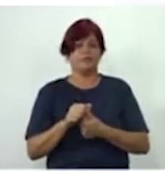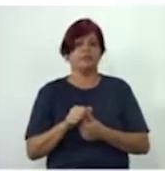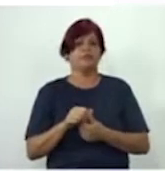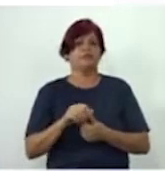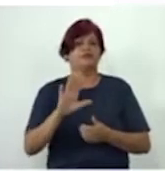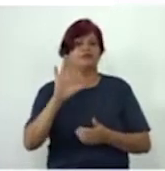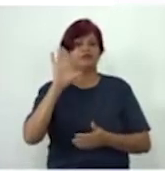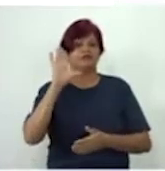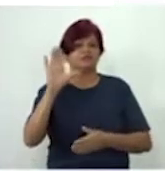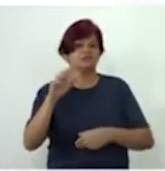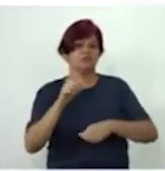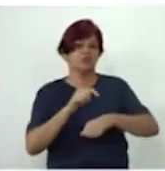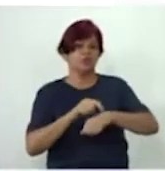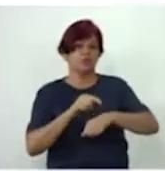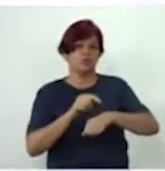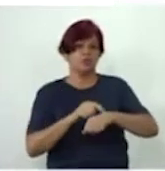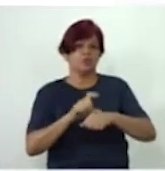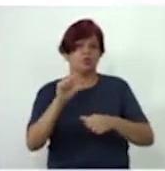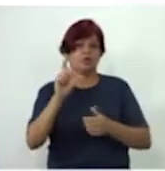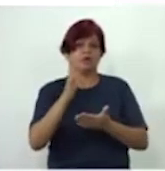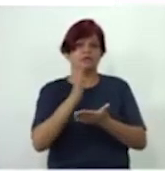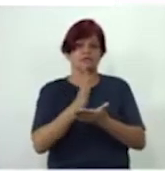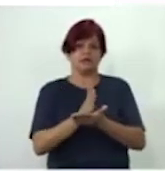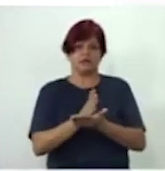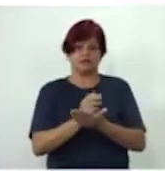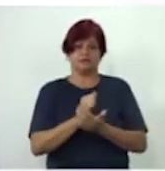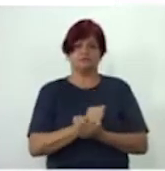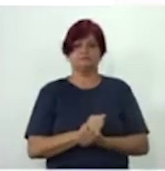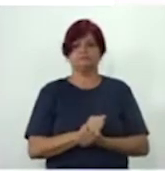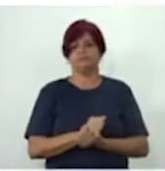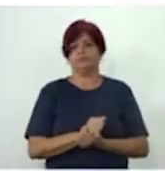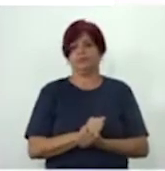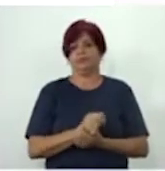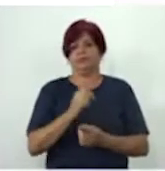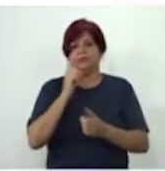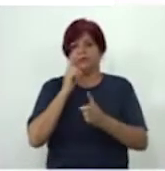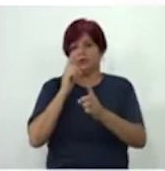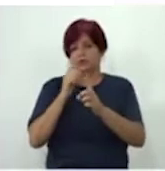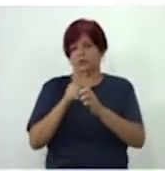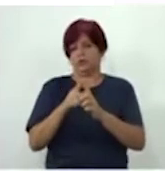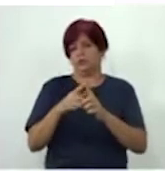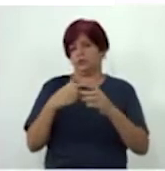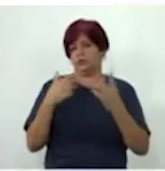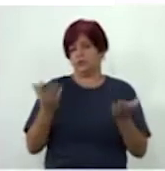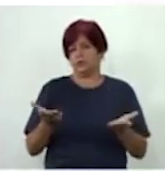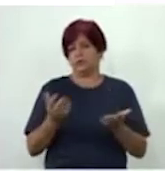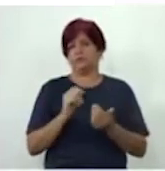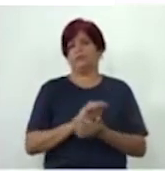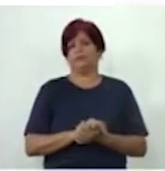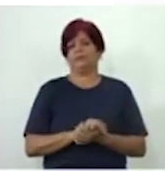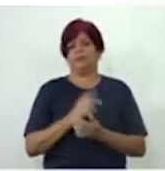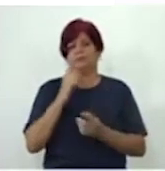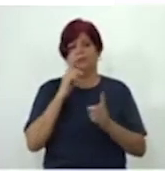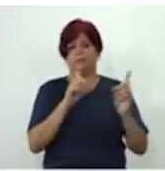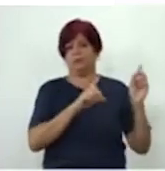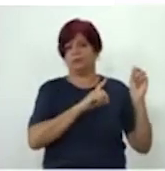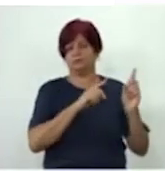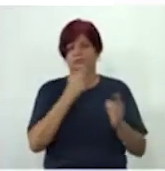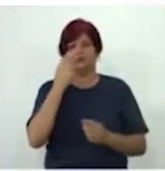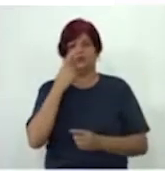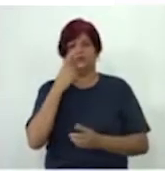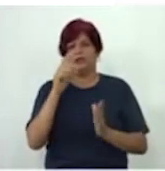horas clase. Vamos a ver que los objetivos son los siguientes: observar y